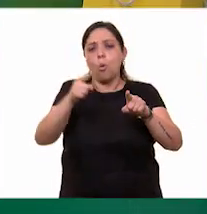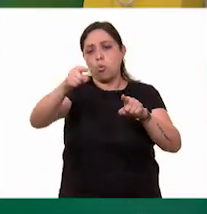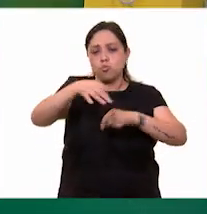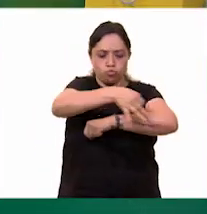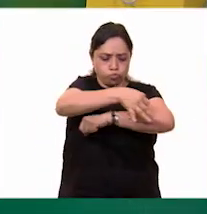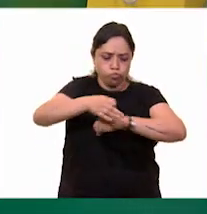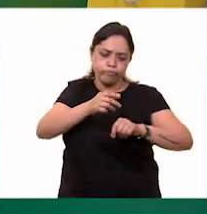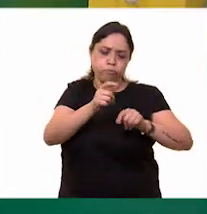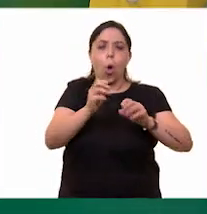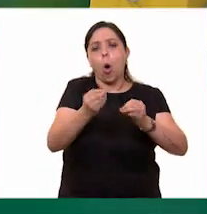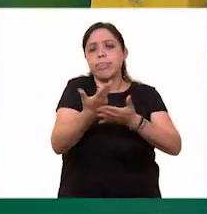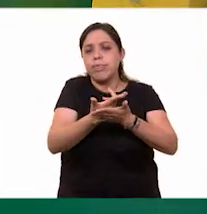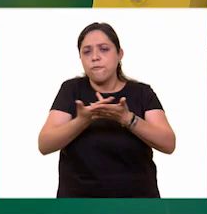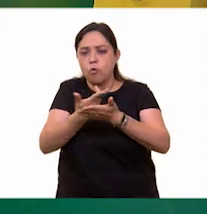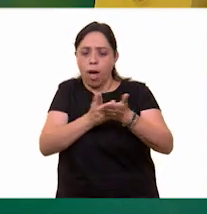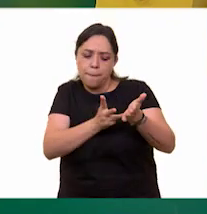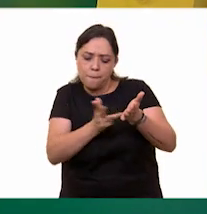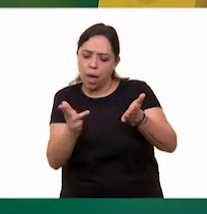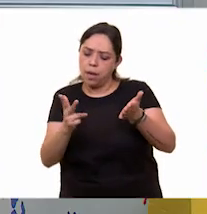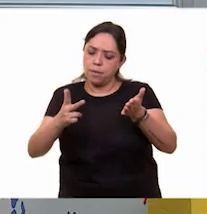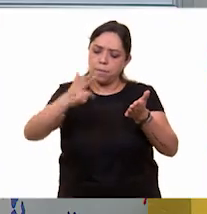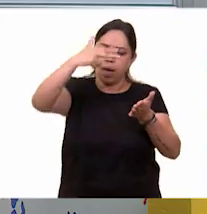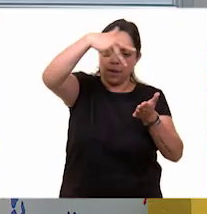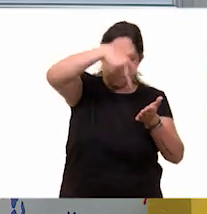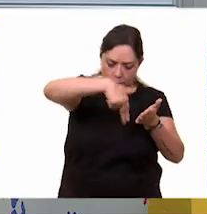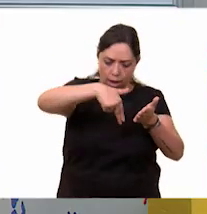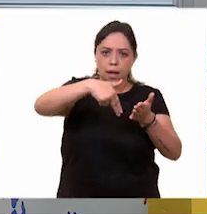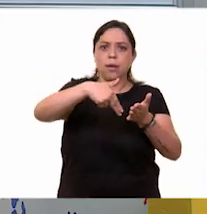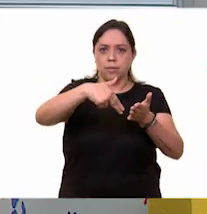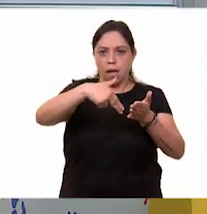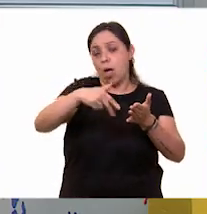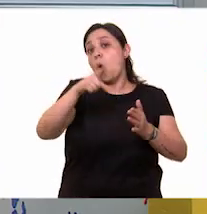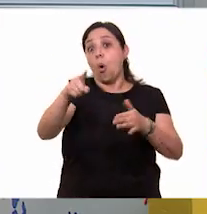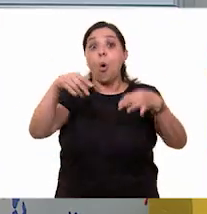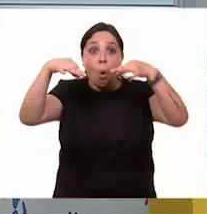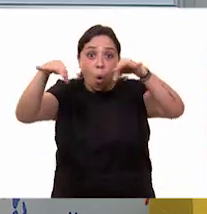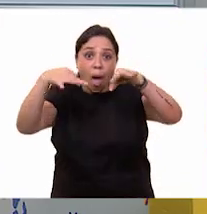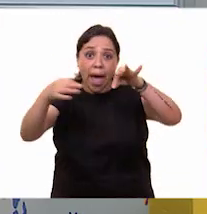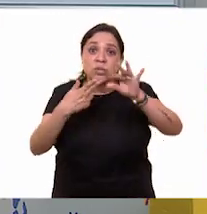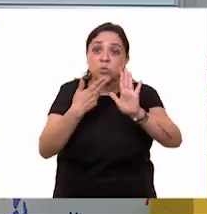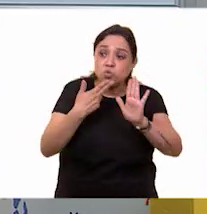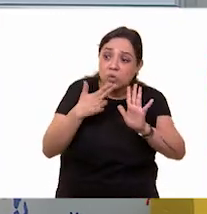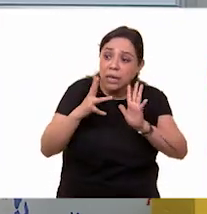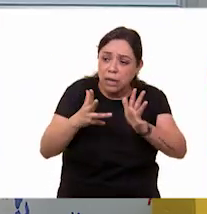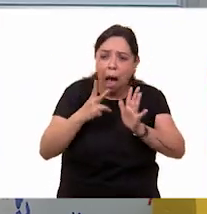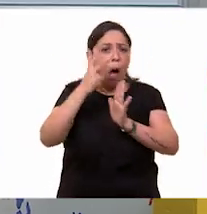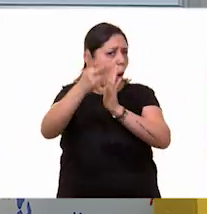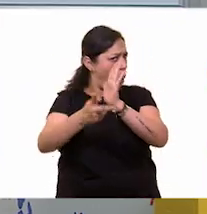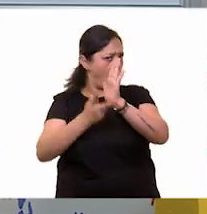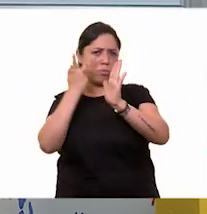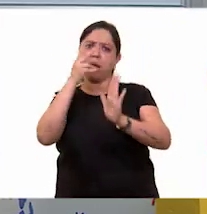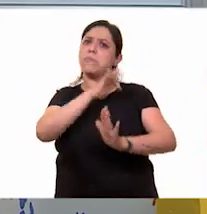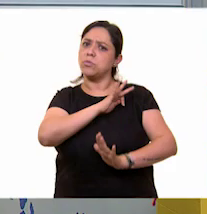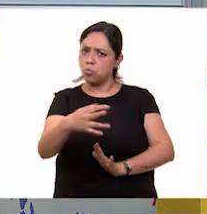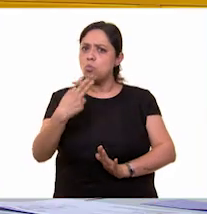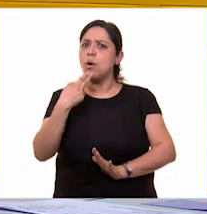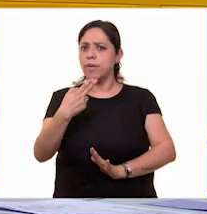también dibujando. Si no tienen hojas de colores, no se preocupen. Si tienen hojas de reuso, también las pueden utilizar. Entonces,